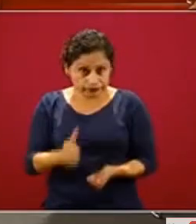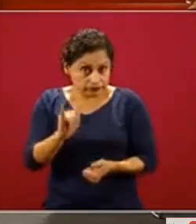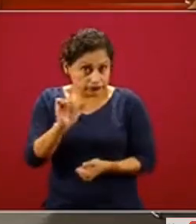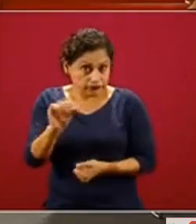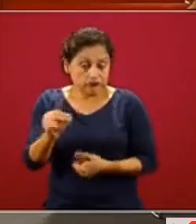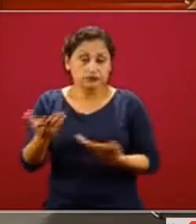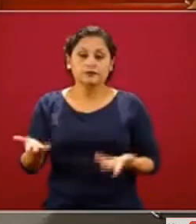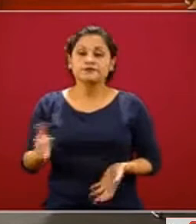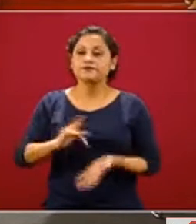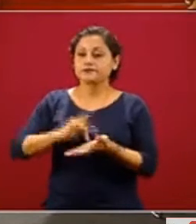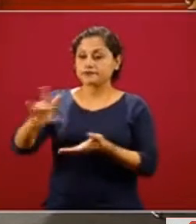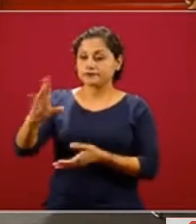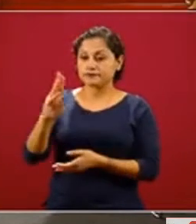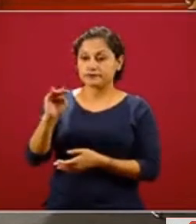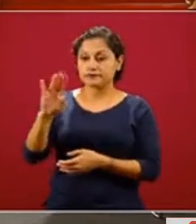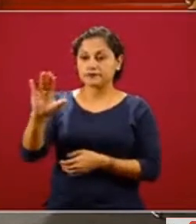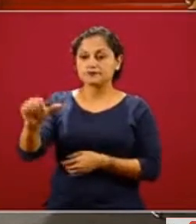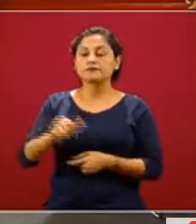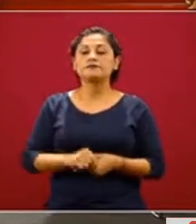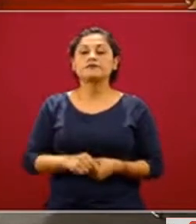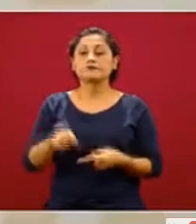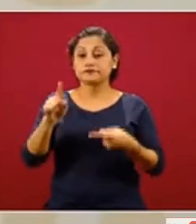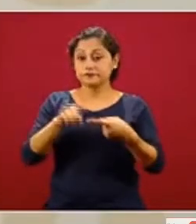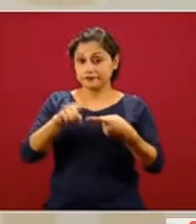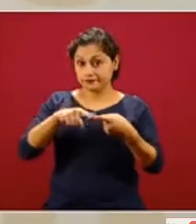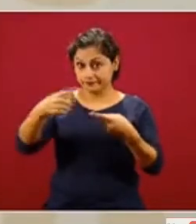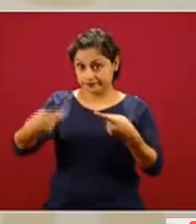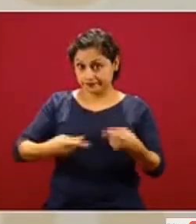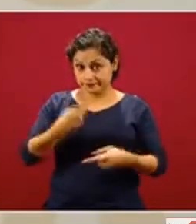Bianca. Sobre el primer tema,